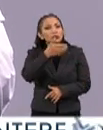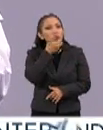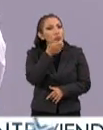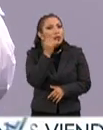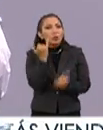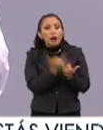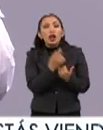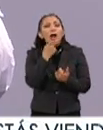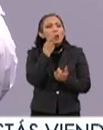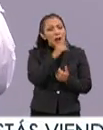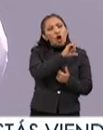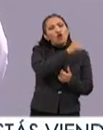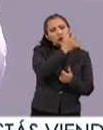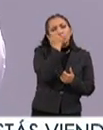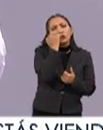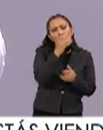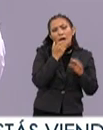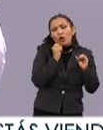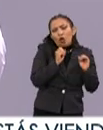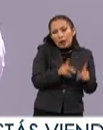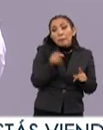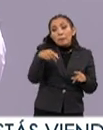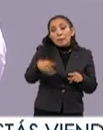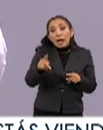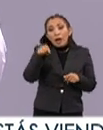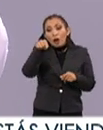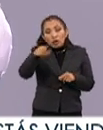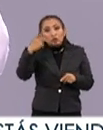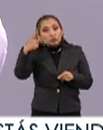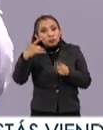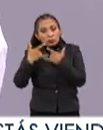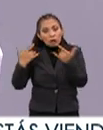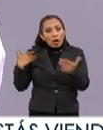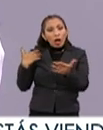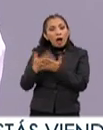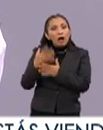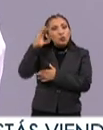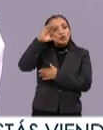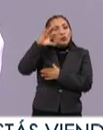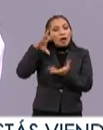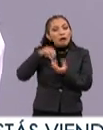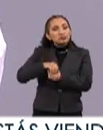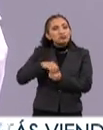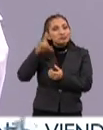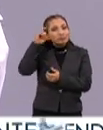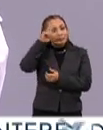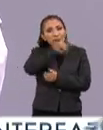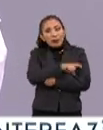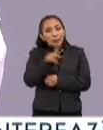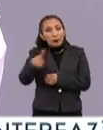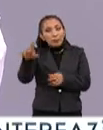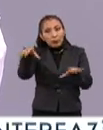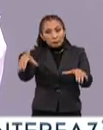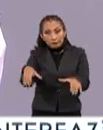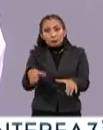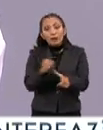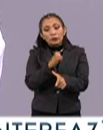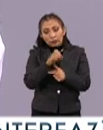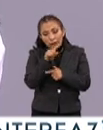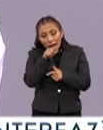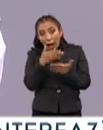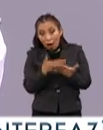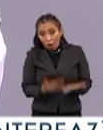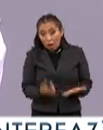costumbres, y todo eso que trae como información cultural muy compleja, ¿no? De un pueblo. Entonces, por